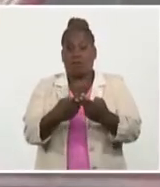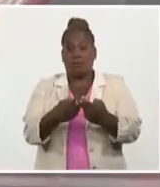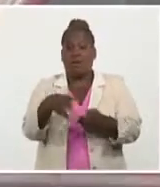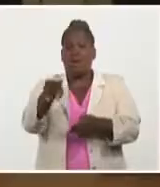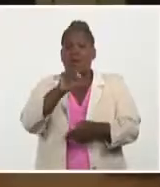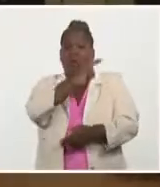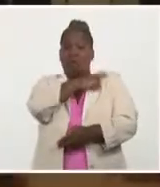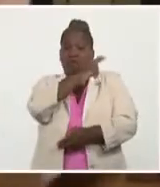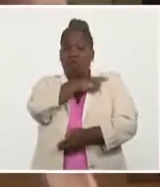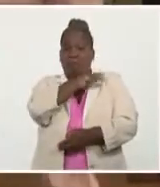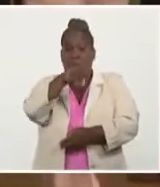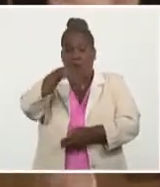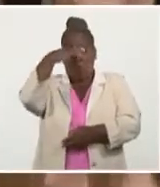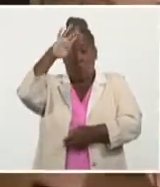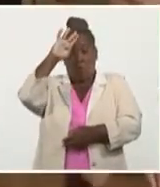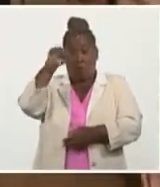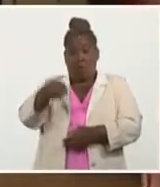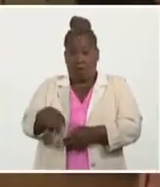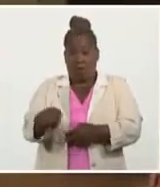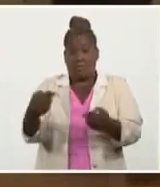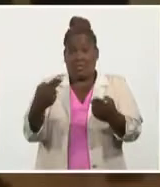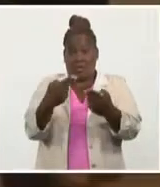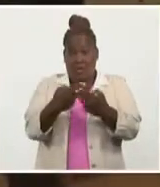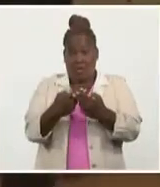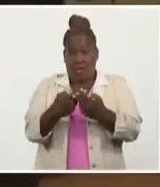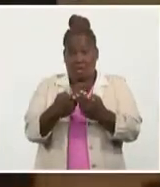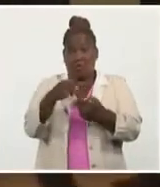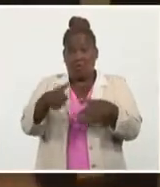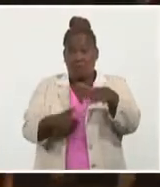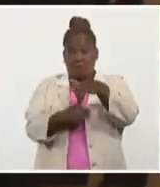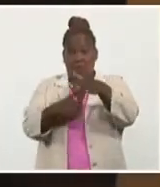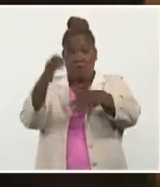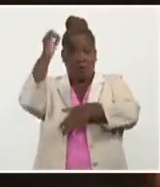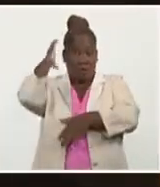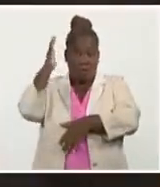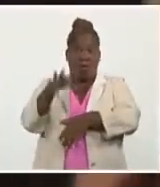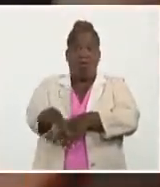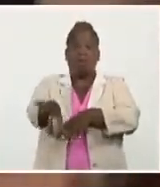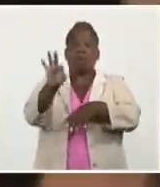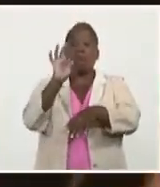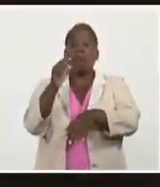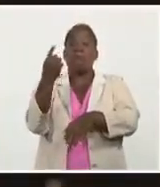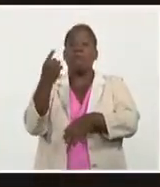país. En ese evento, el presidente cubano Miguel Díaz-Canel fue elegido como primer